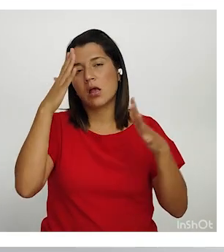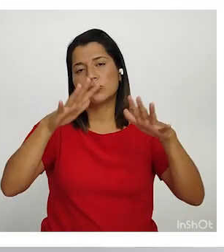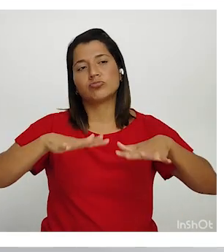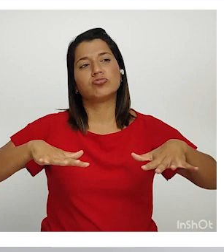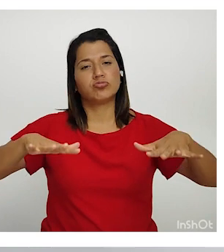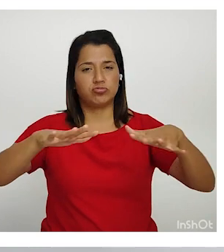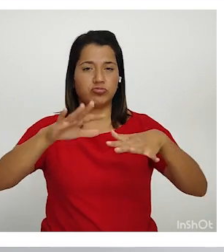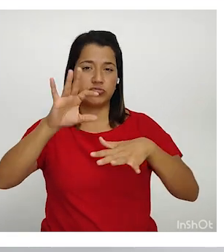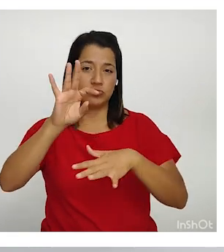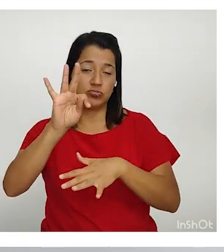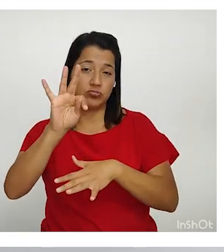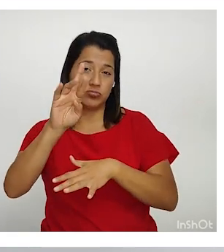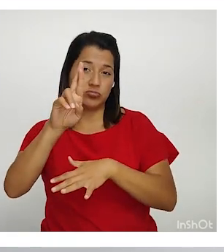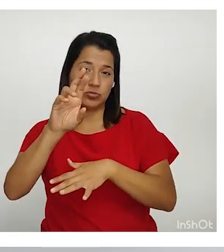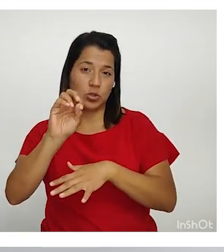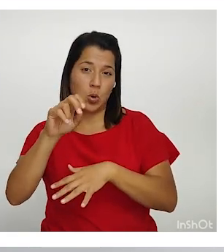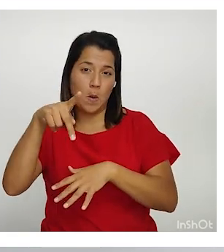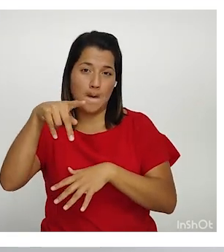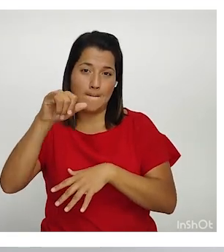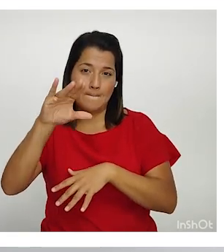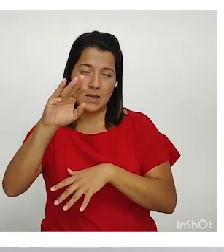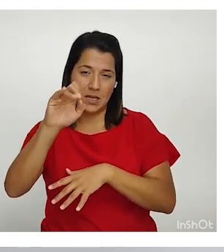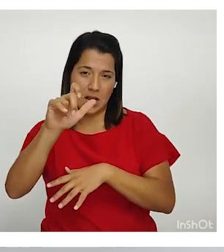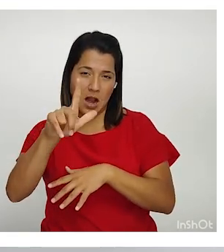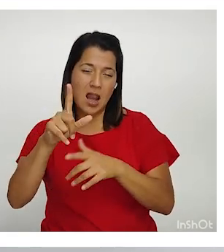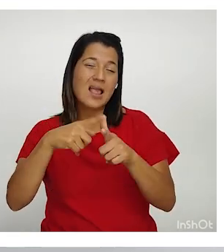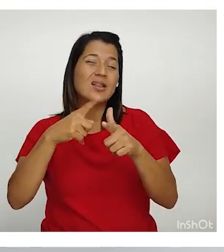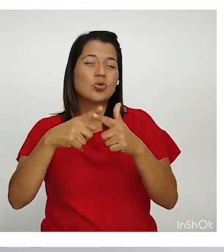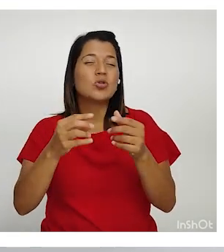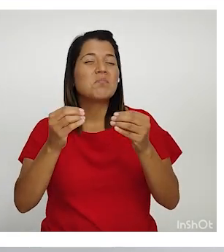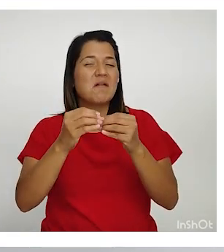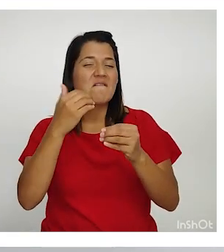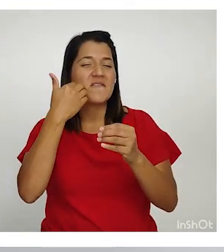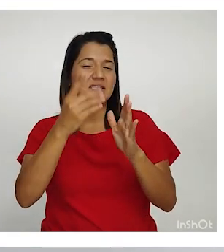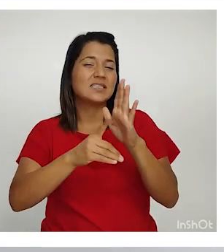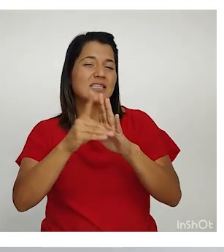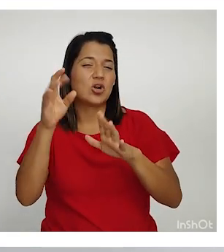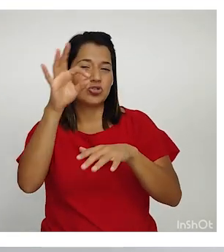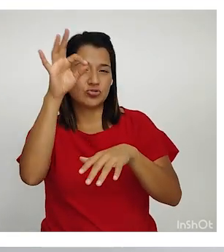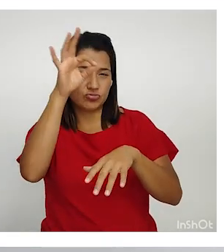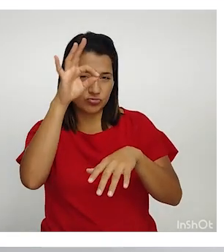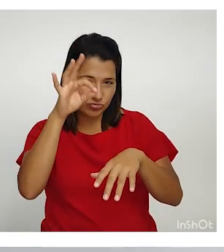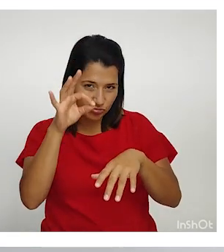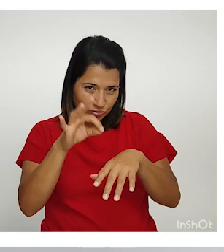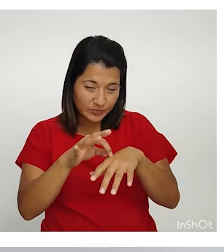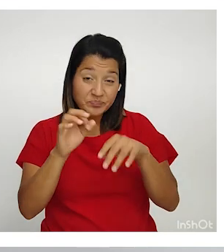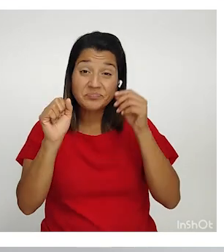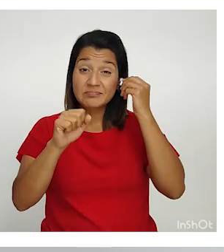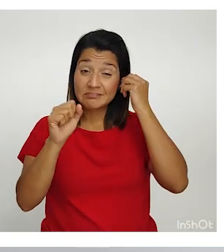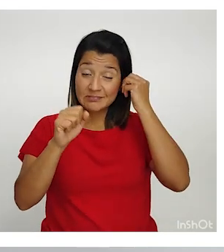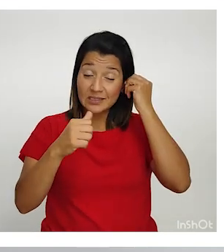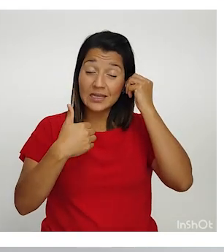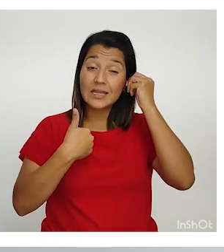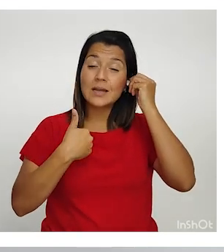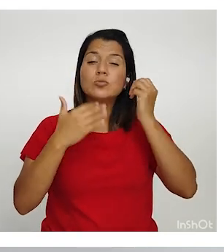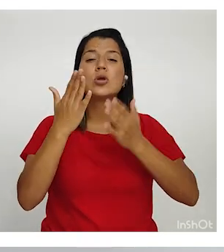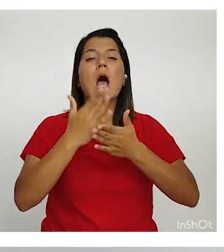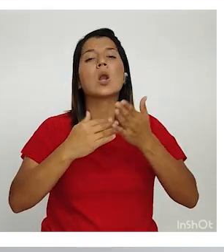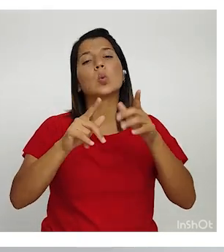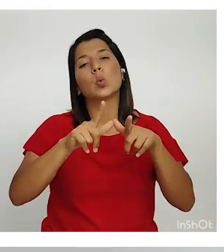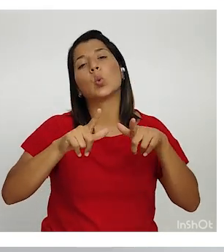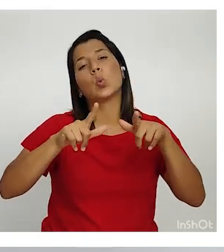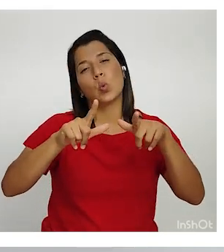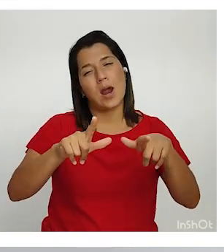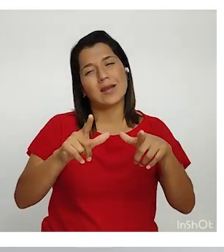clima tropical, entonces favorece los criaderos en este sentido. Sí, tenemos zonas que han sido